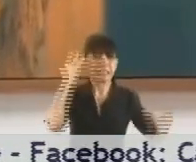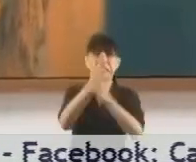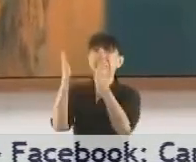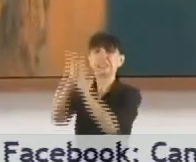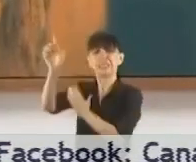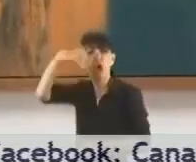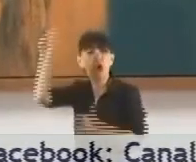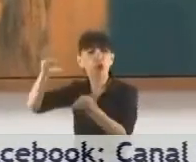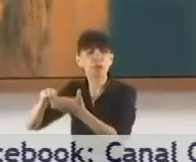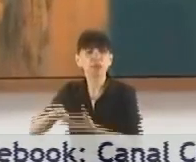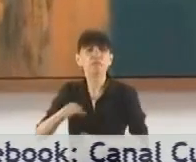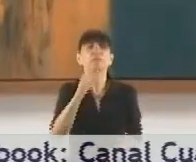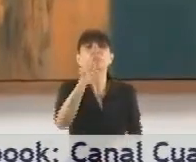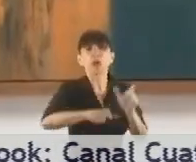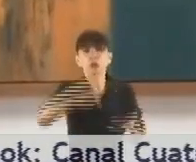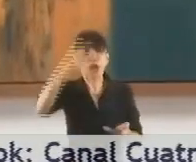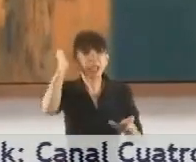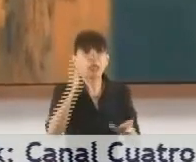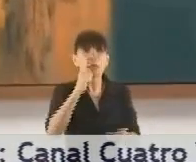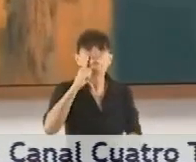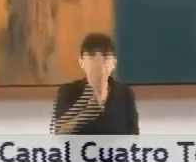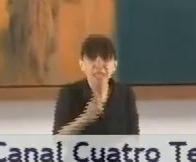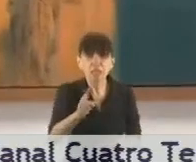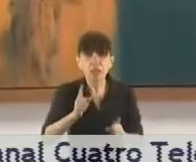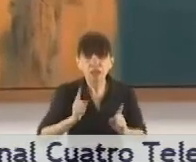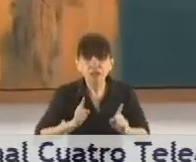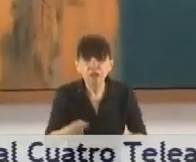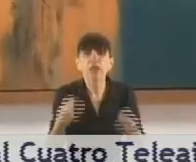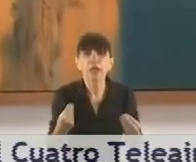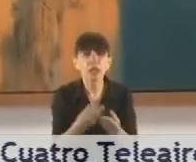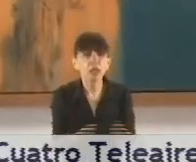1.000 chilenos aún están desaparecidos.